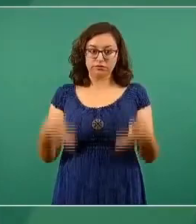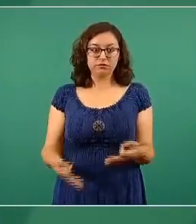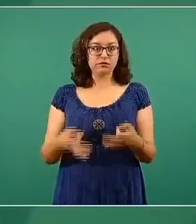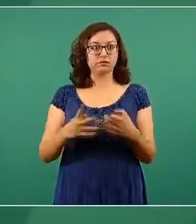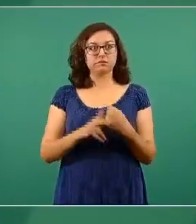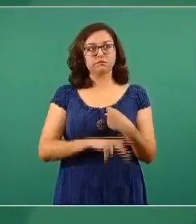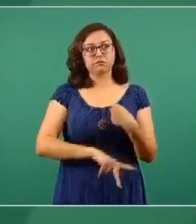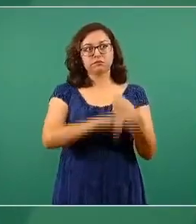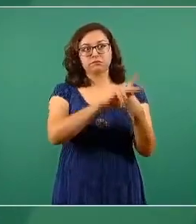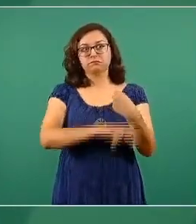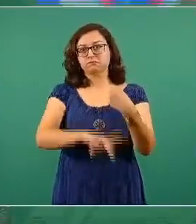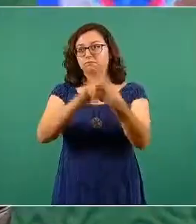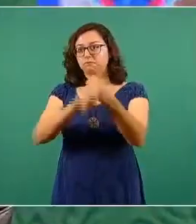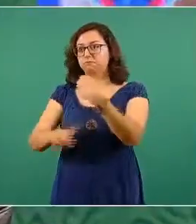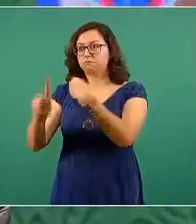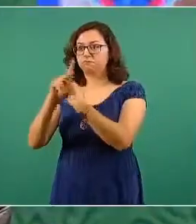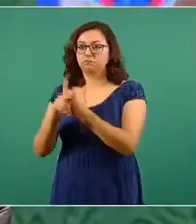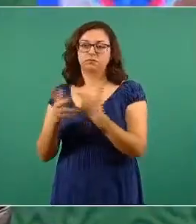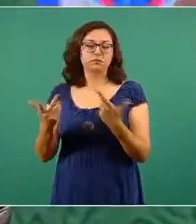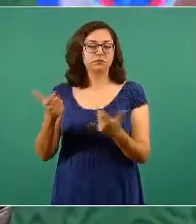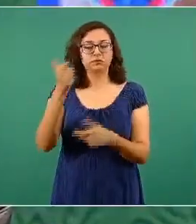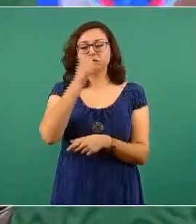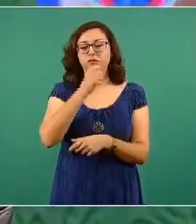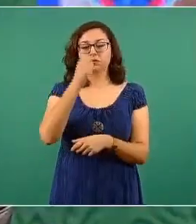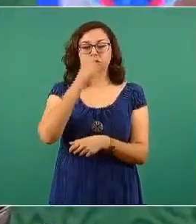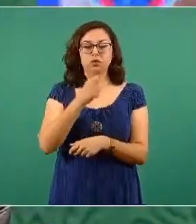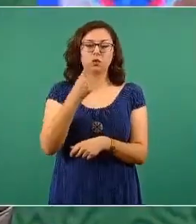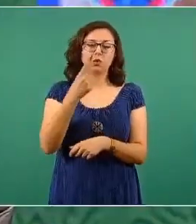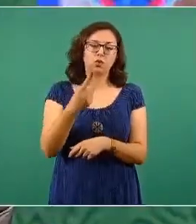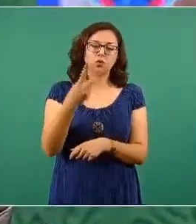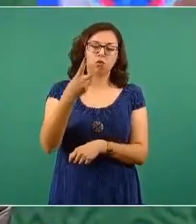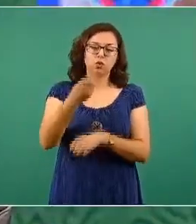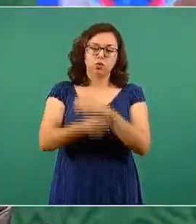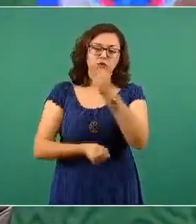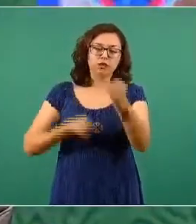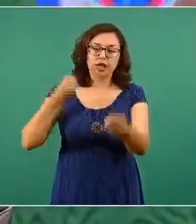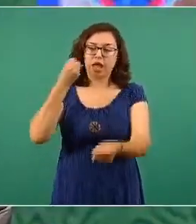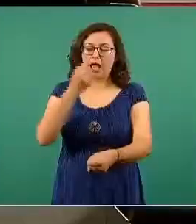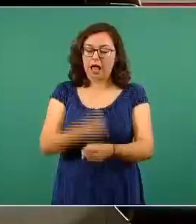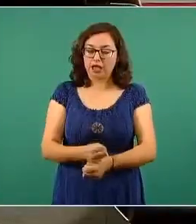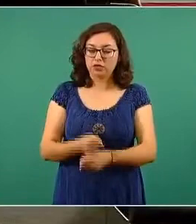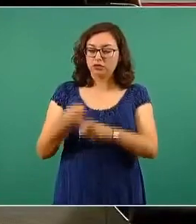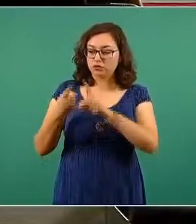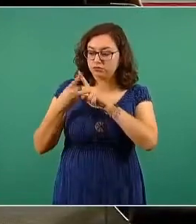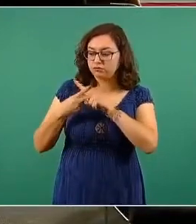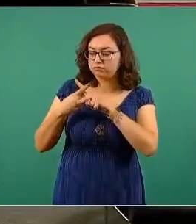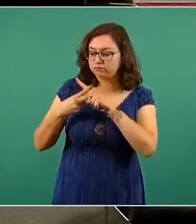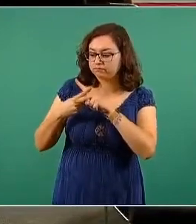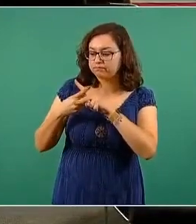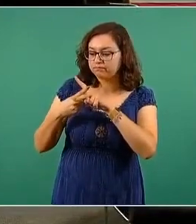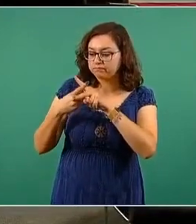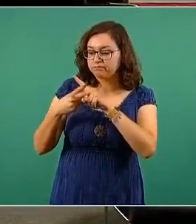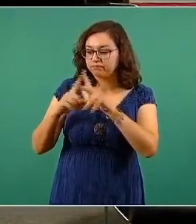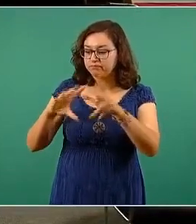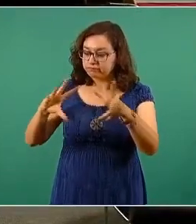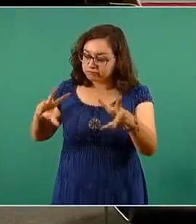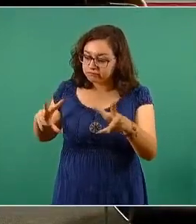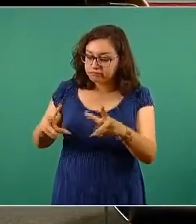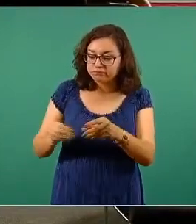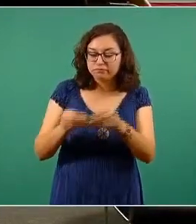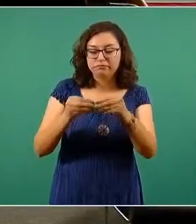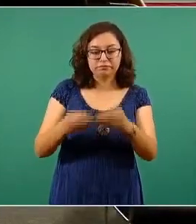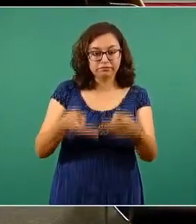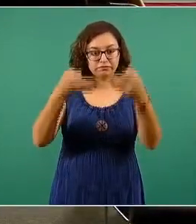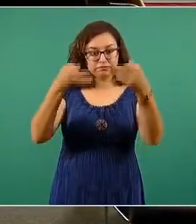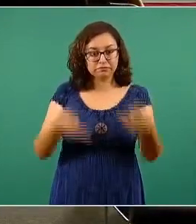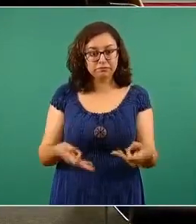digamos un retraso que se da de 1 a 2 años para conocer las estadísticas oficiales, sobre todo de mortalidad, por el